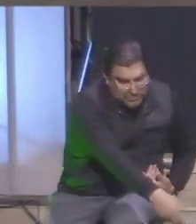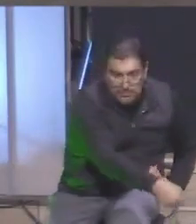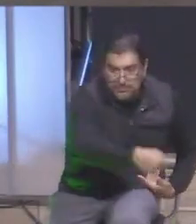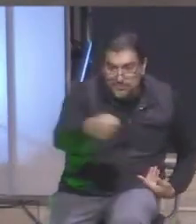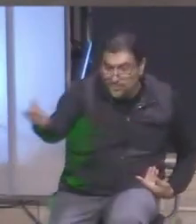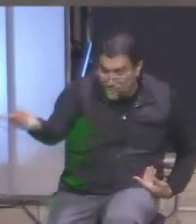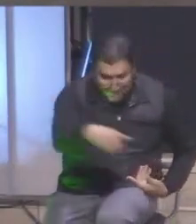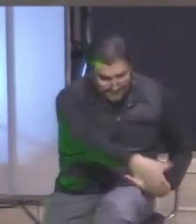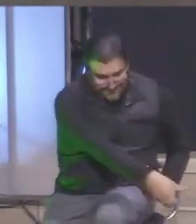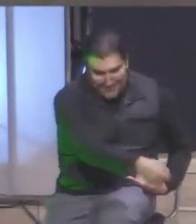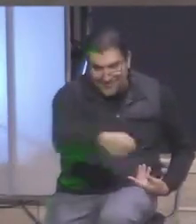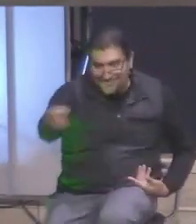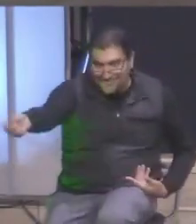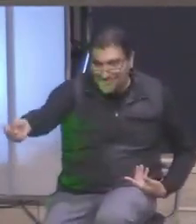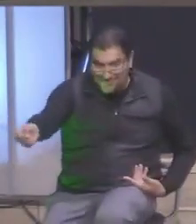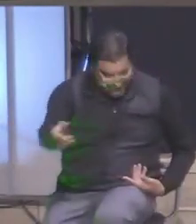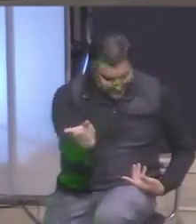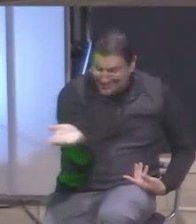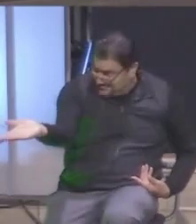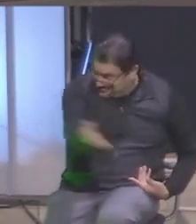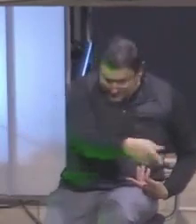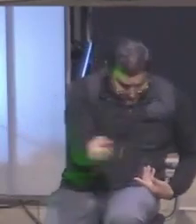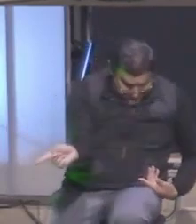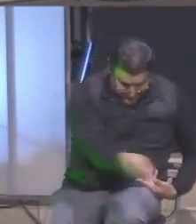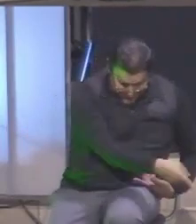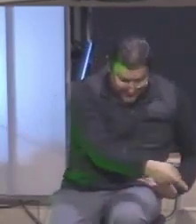servicio y dijo